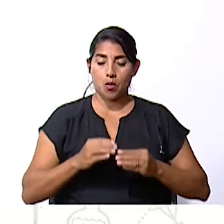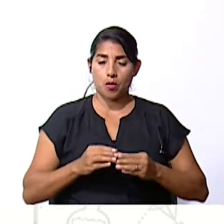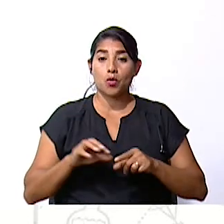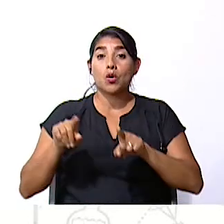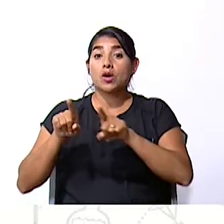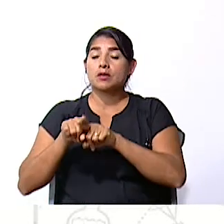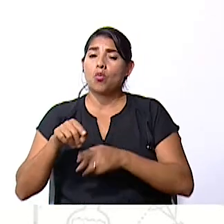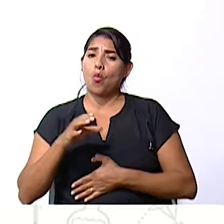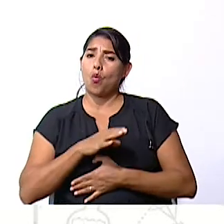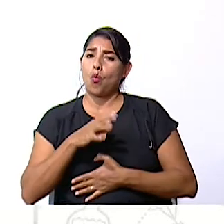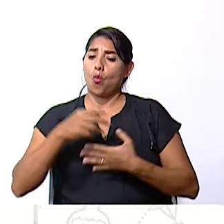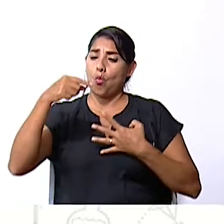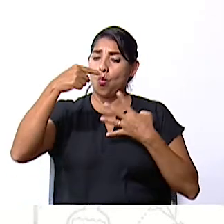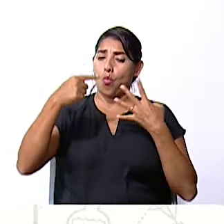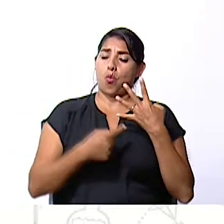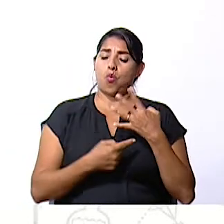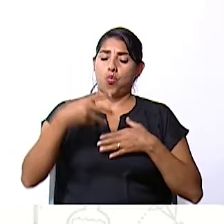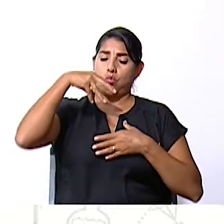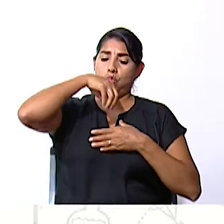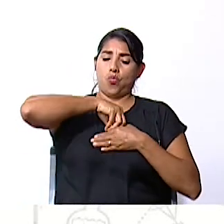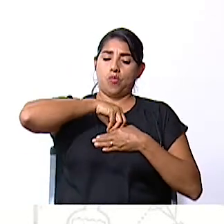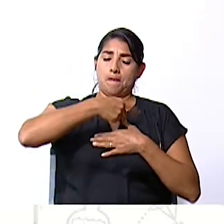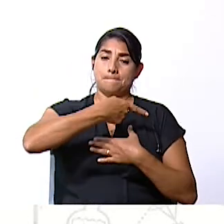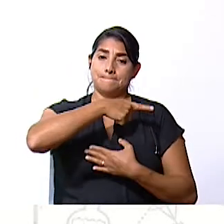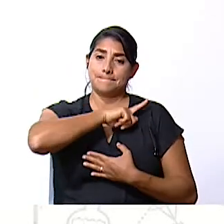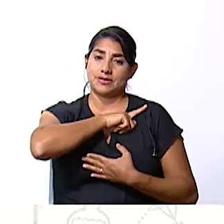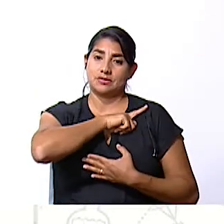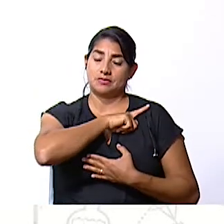y que son cualidades.